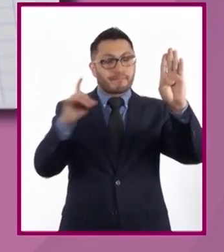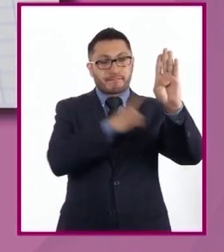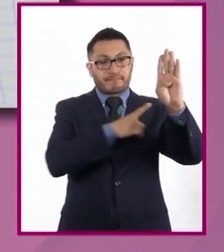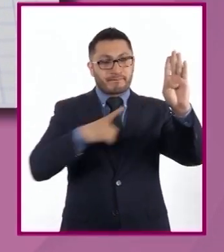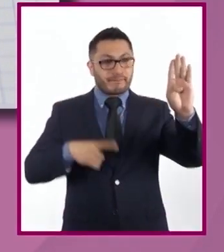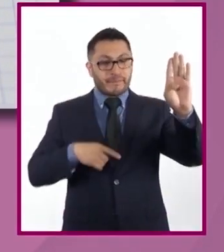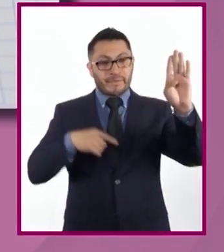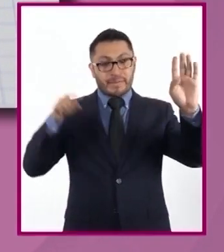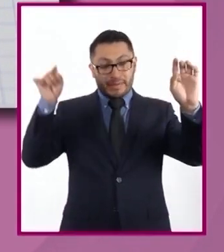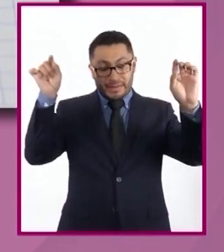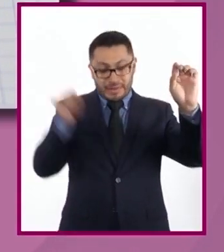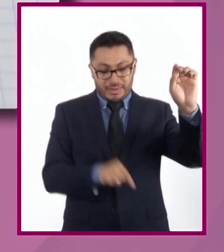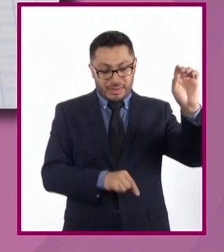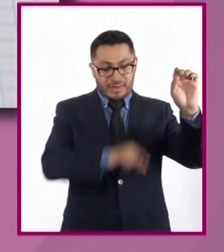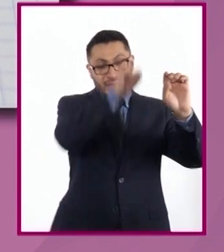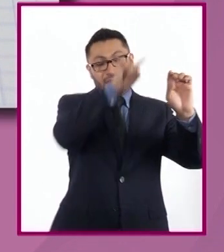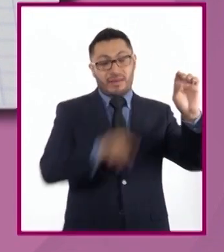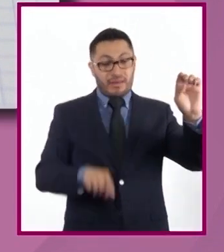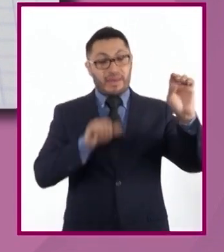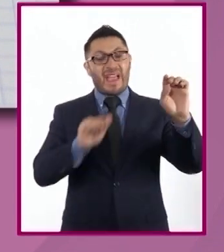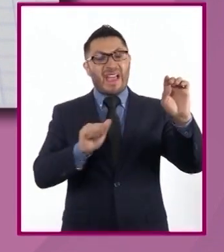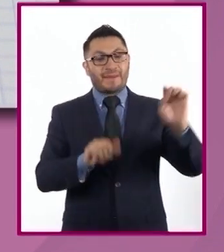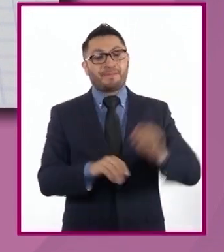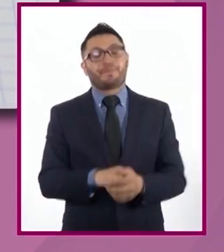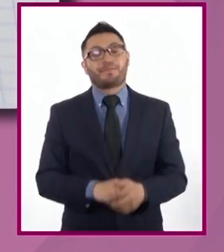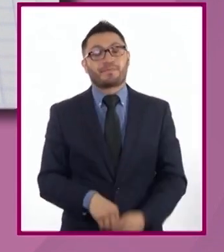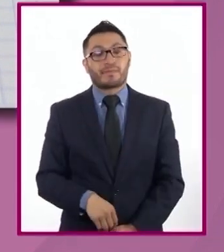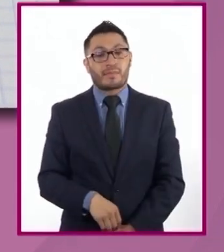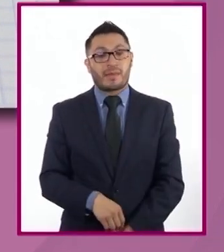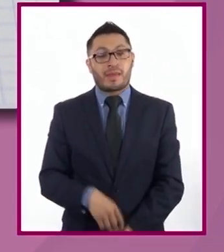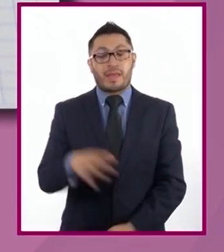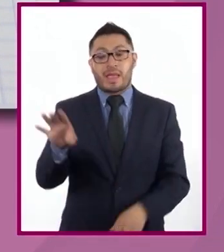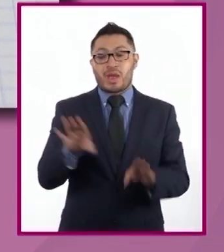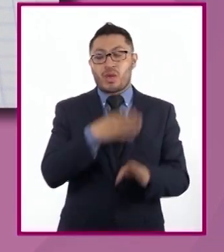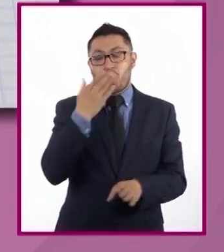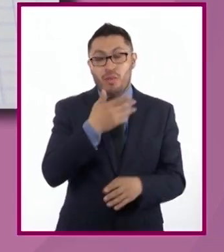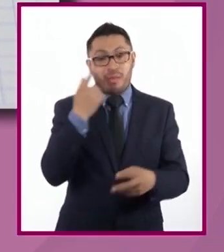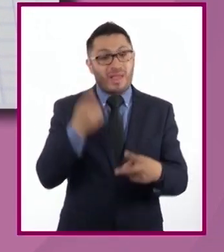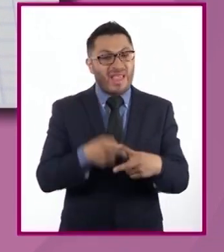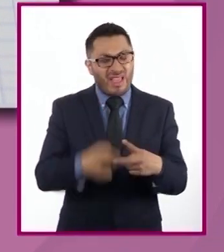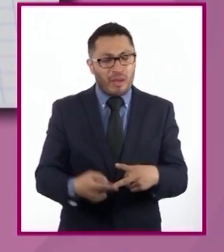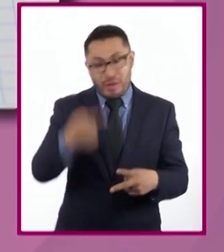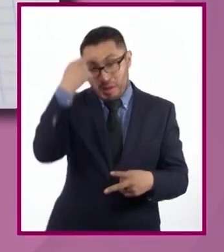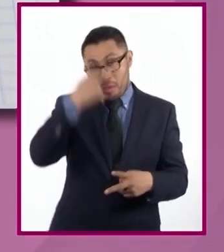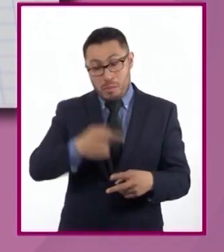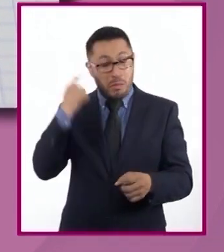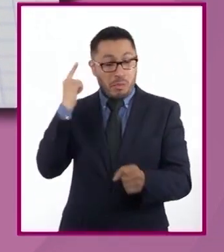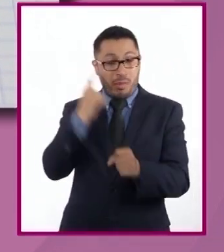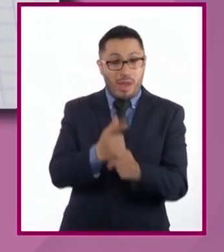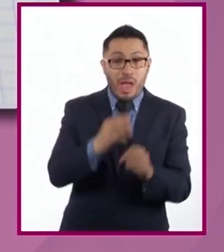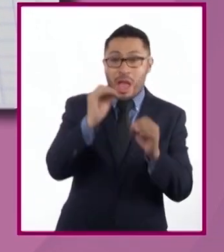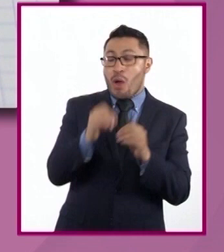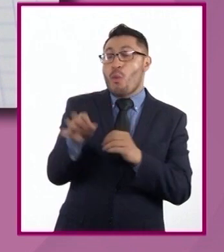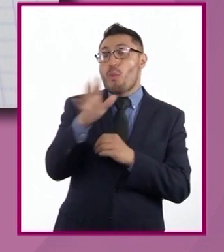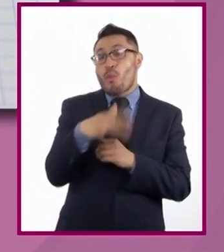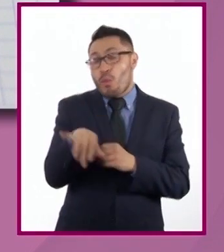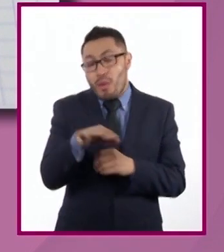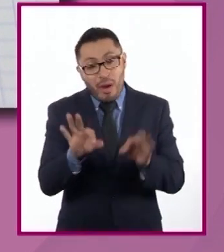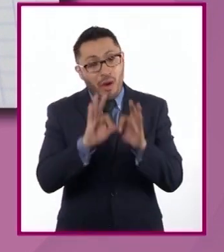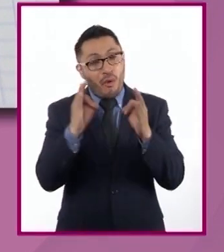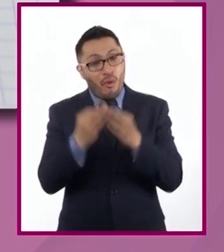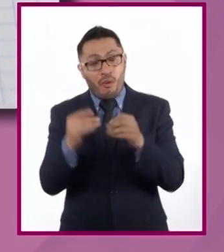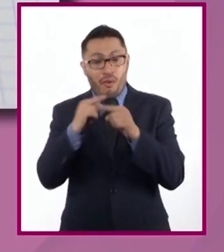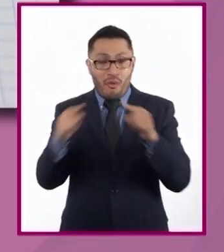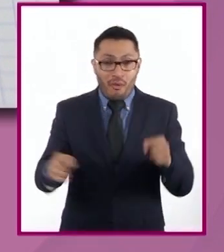A. Hacer un trazo auxiliar es común en geometría para poder identificar o buscar otras figuras